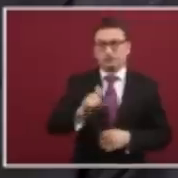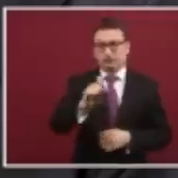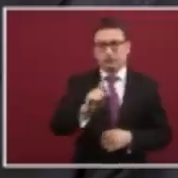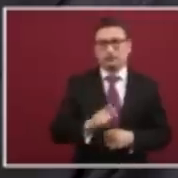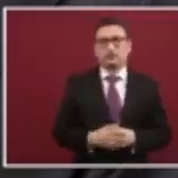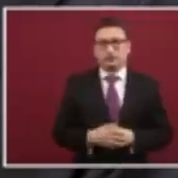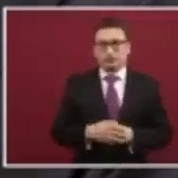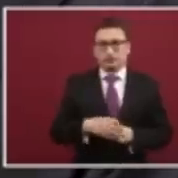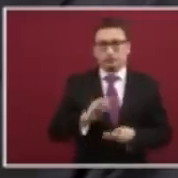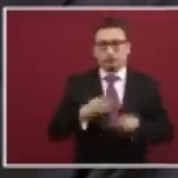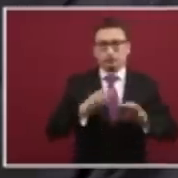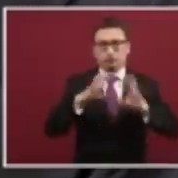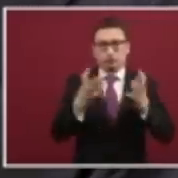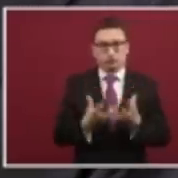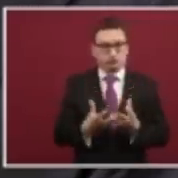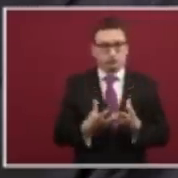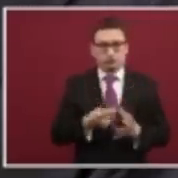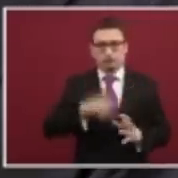mundo.